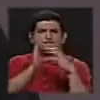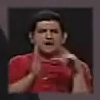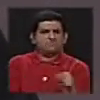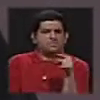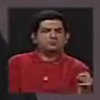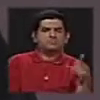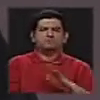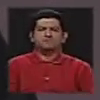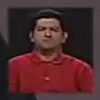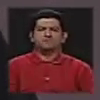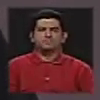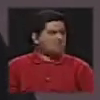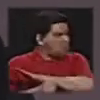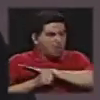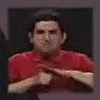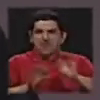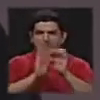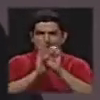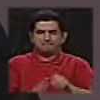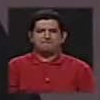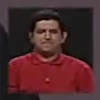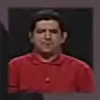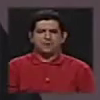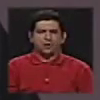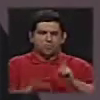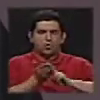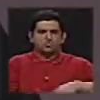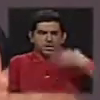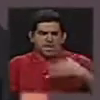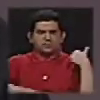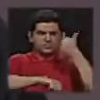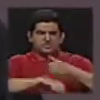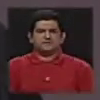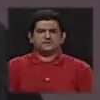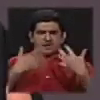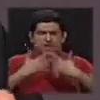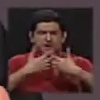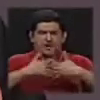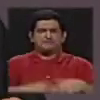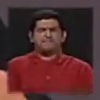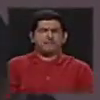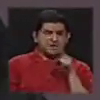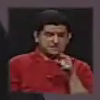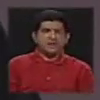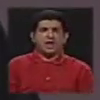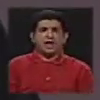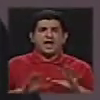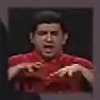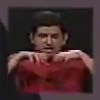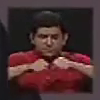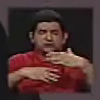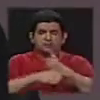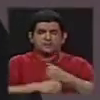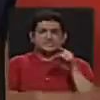eliminan completamente. Por ejemplo, en el contrato original se establece que la concesionaria corre por cuenta de las expropiaciones que se